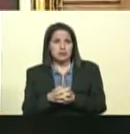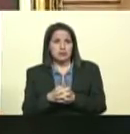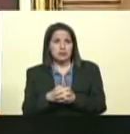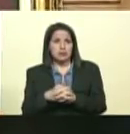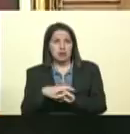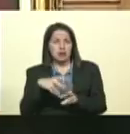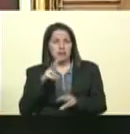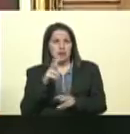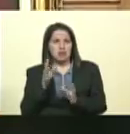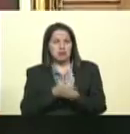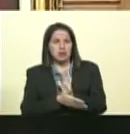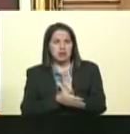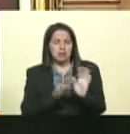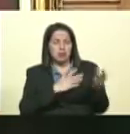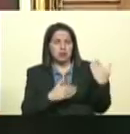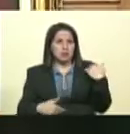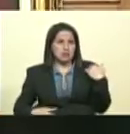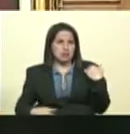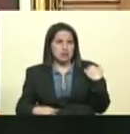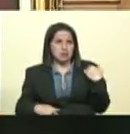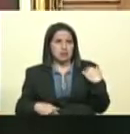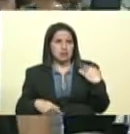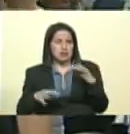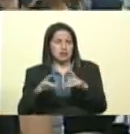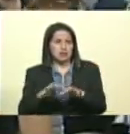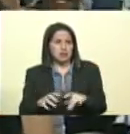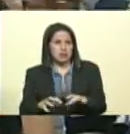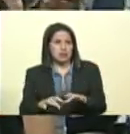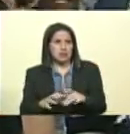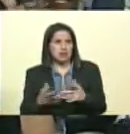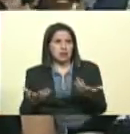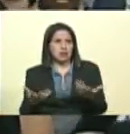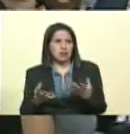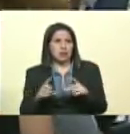Vladimir Molina, presidente del Sindicato de Salud de Miranda.